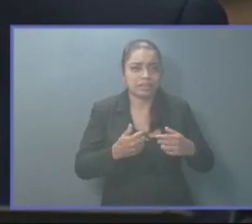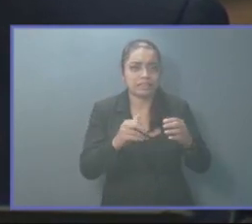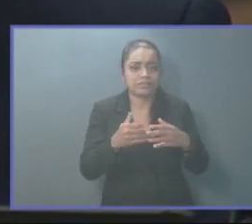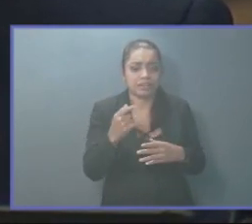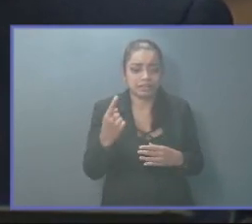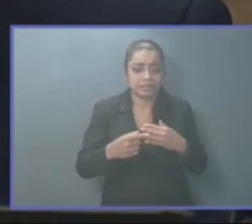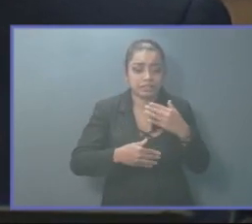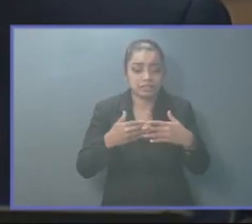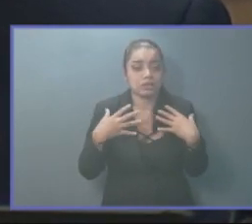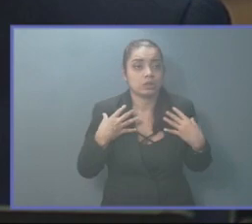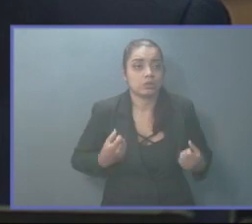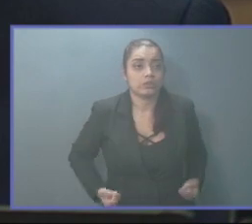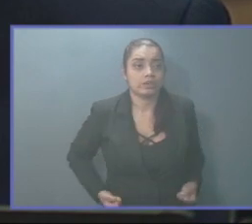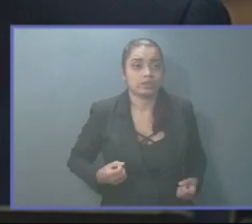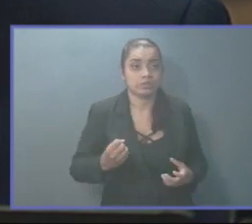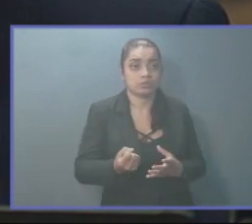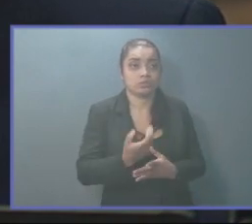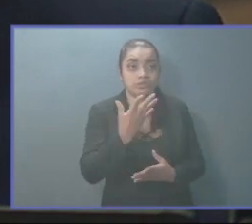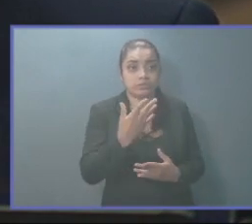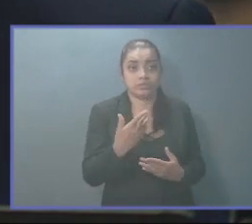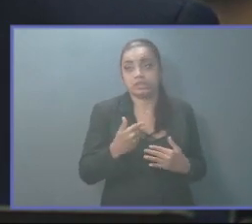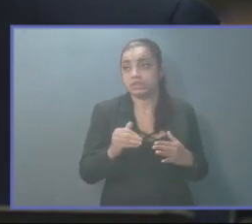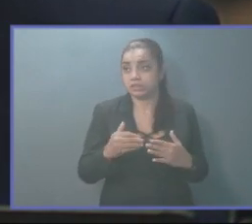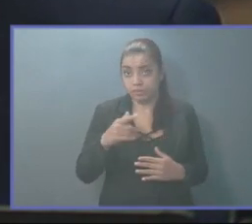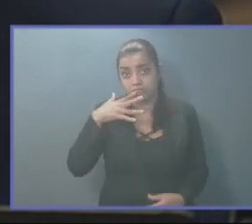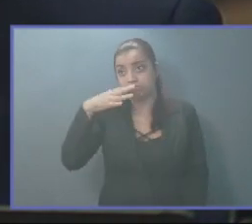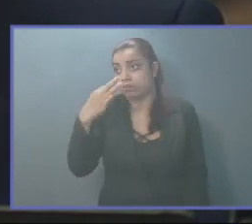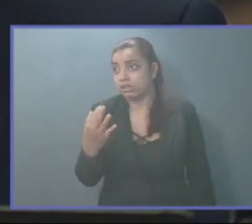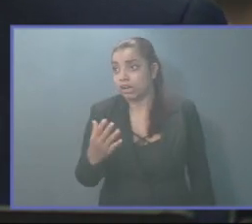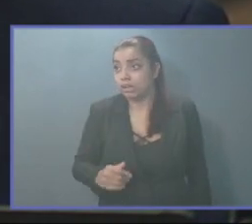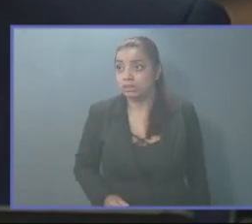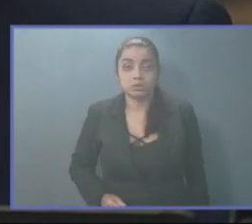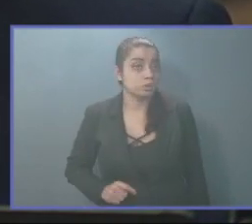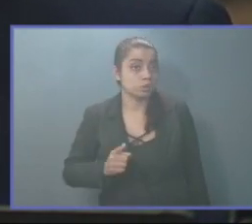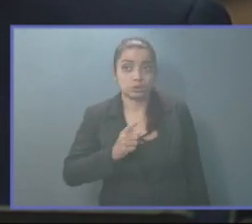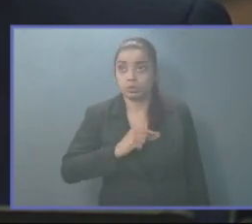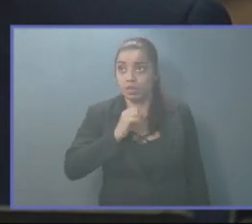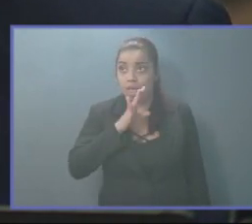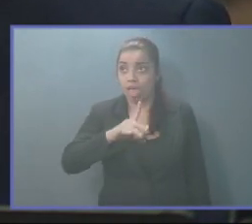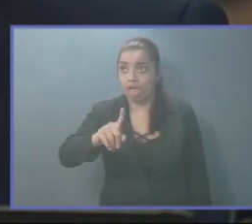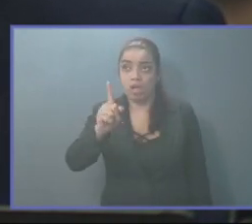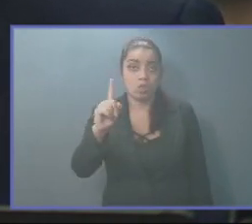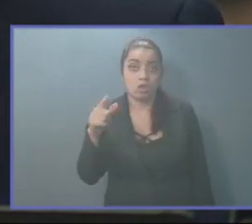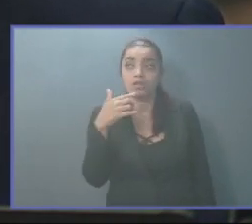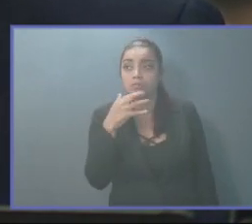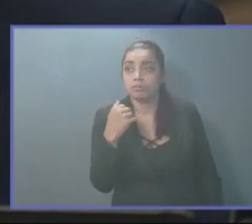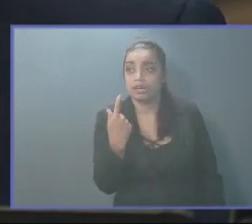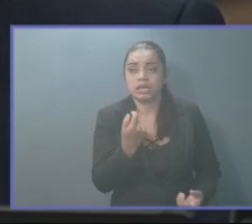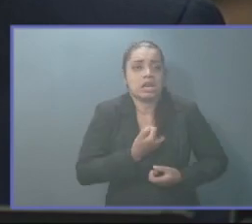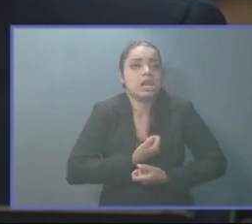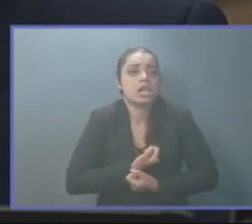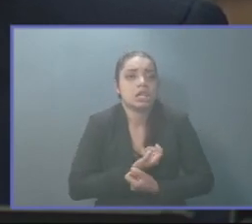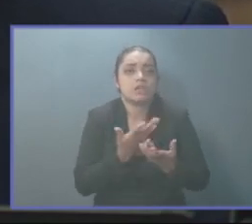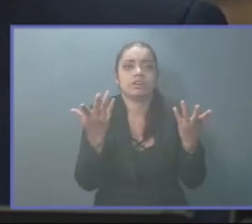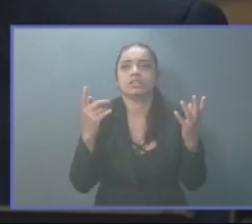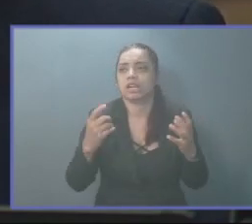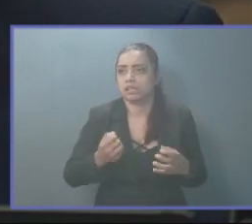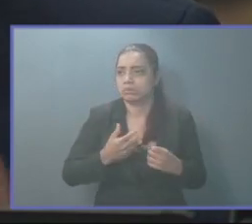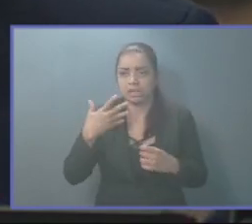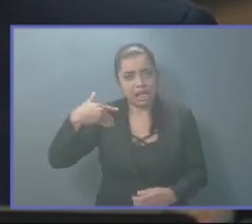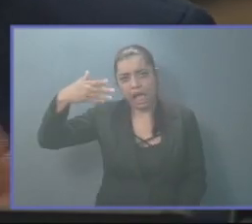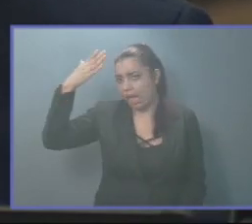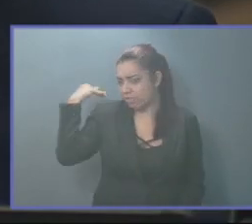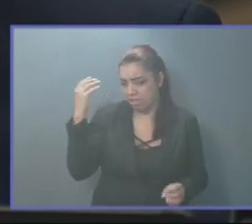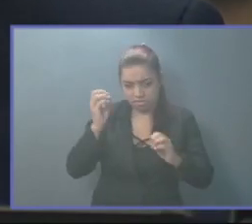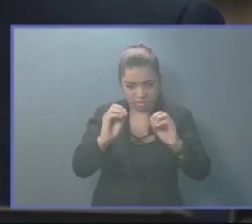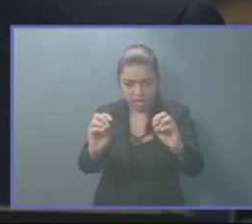tendencias e ideologías. Es cierto, no voy a negar libertad de expresión. Sí, no la tenía. Yo